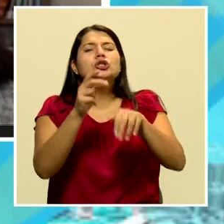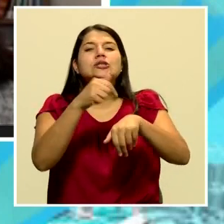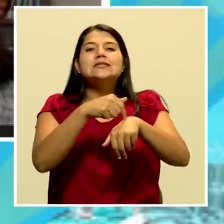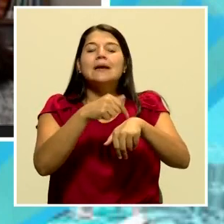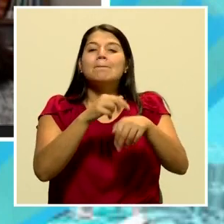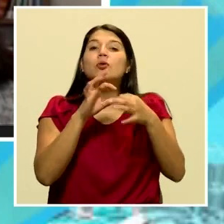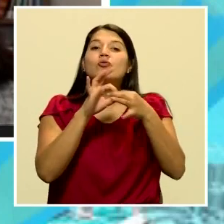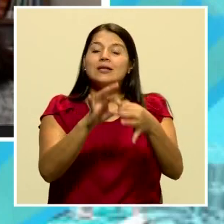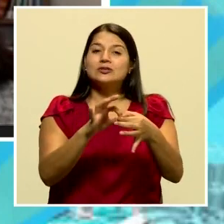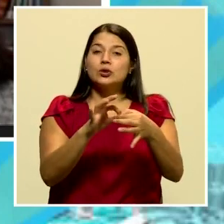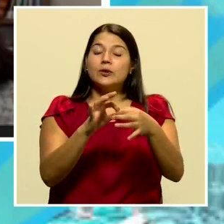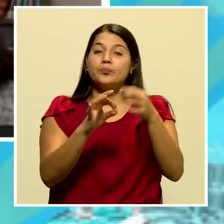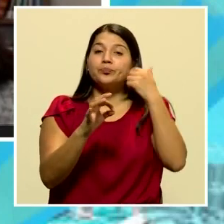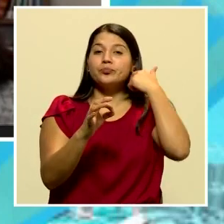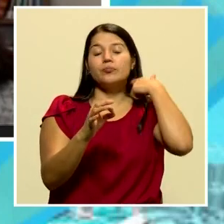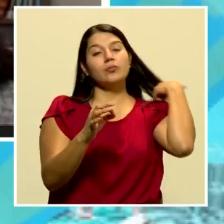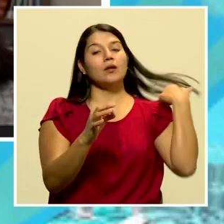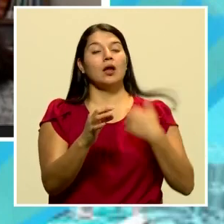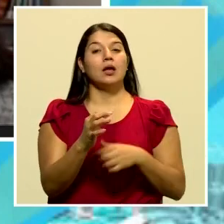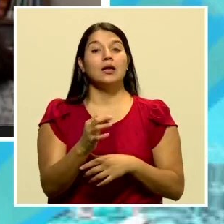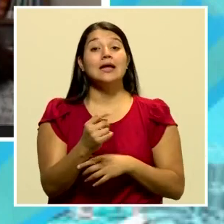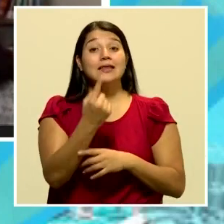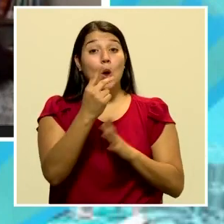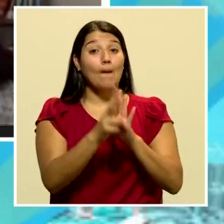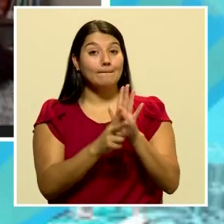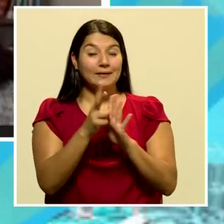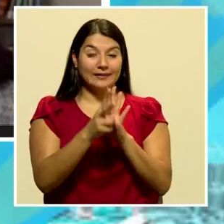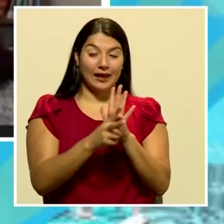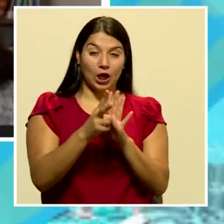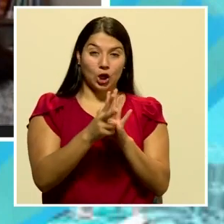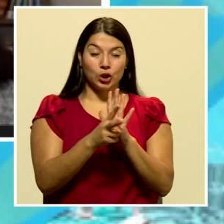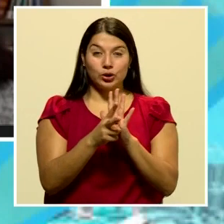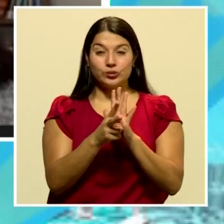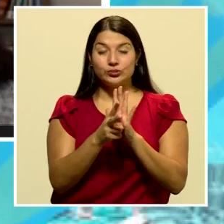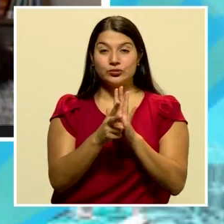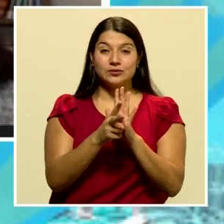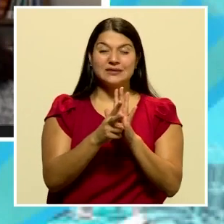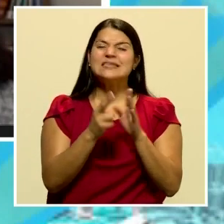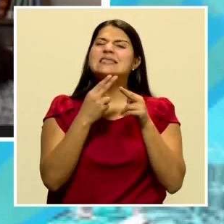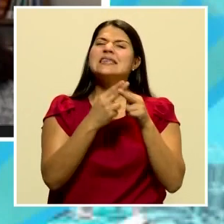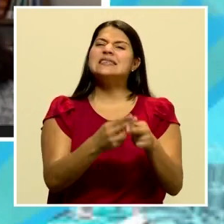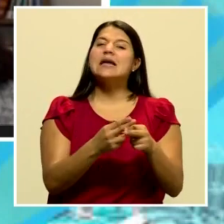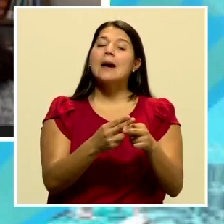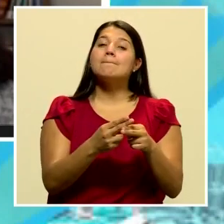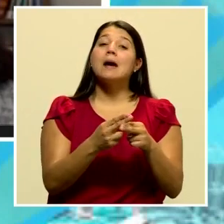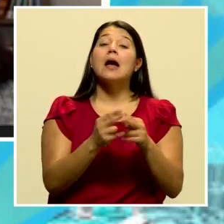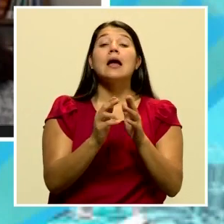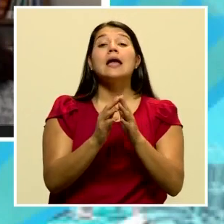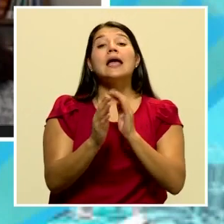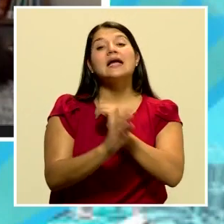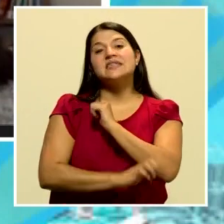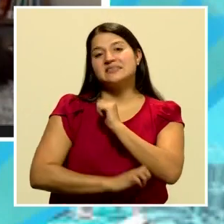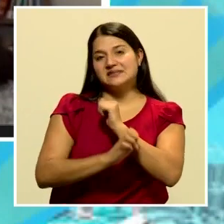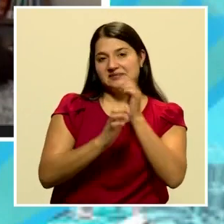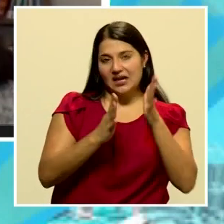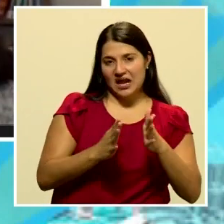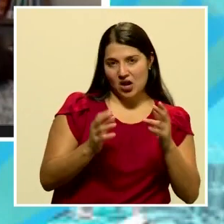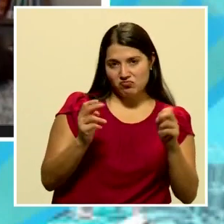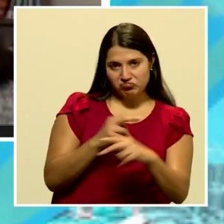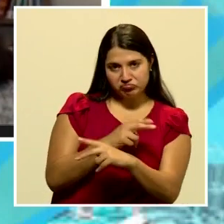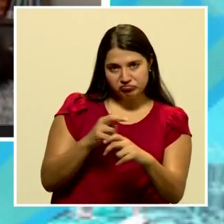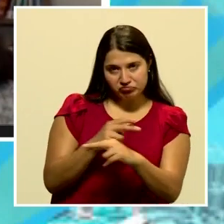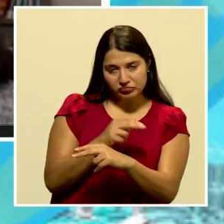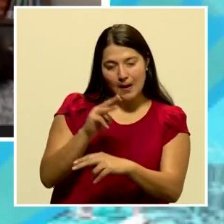de uno de estos videos que se llama Migrantes. Vamos a